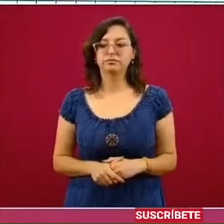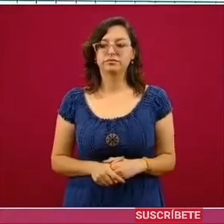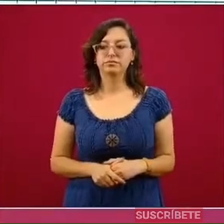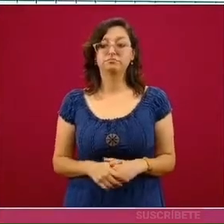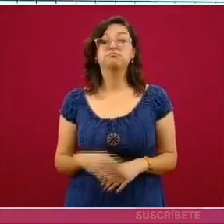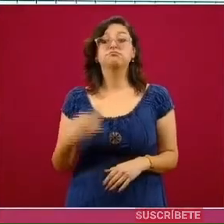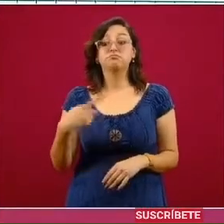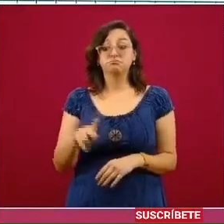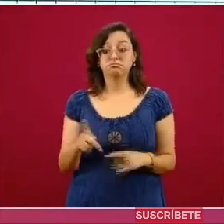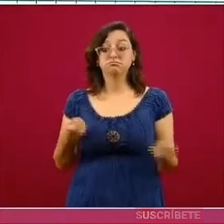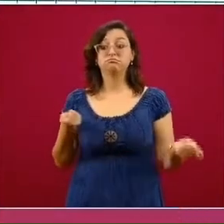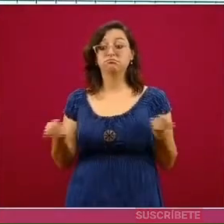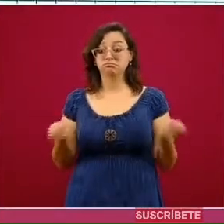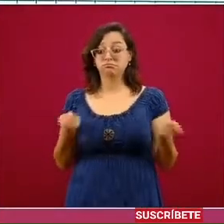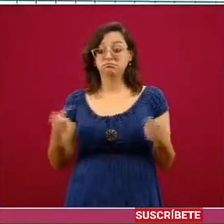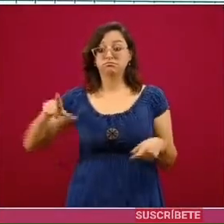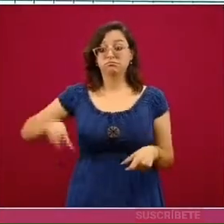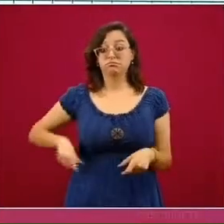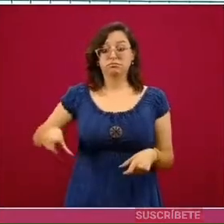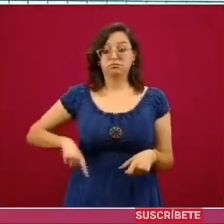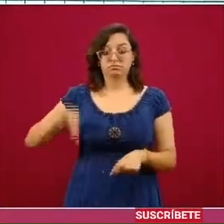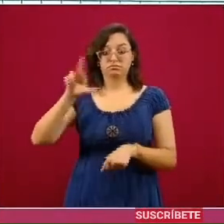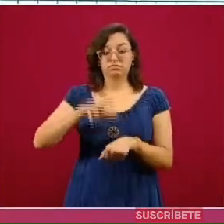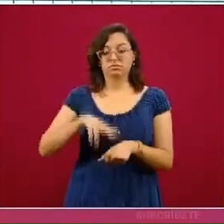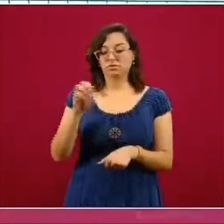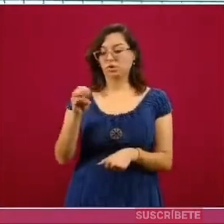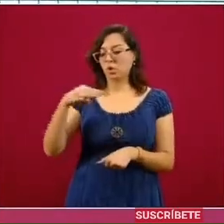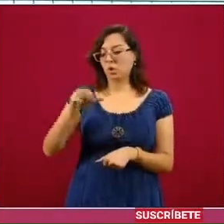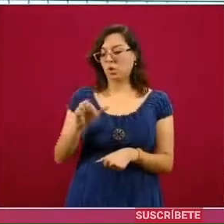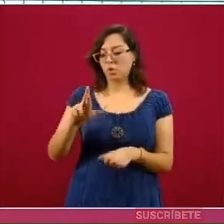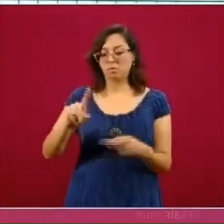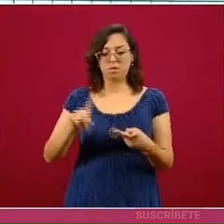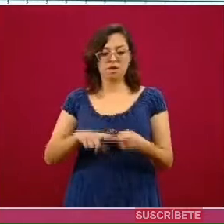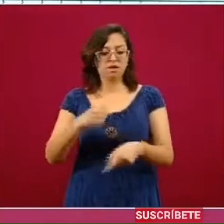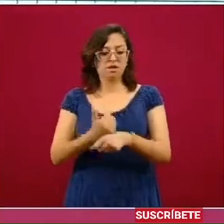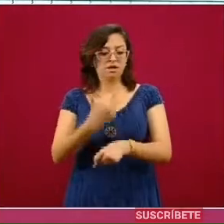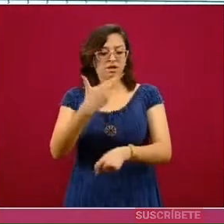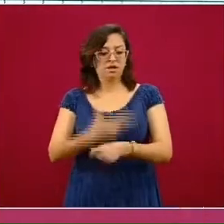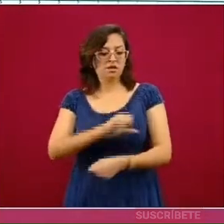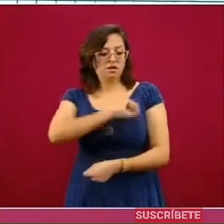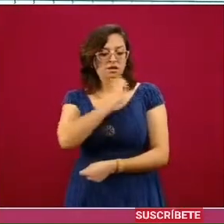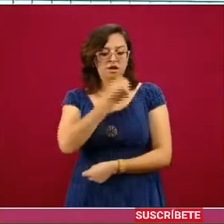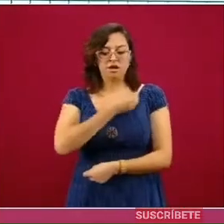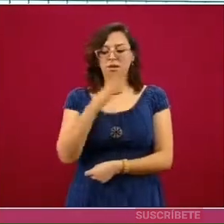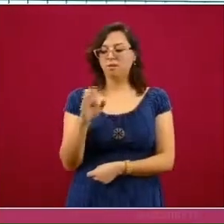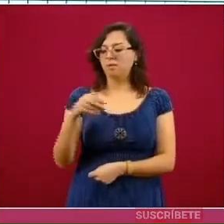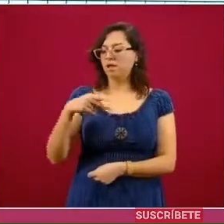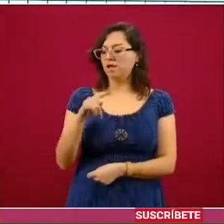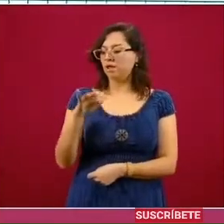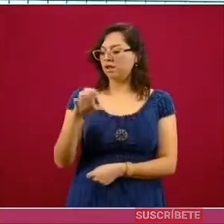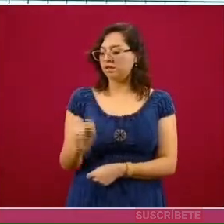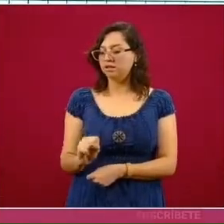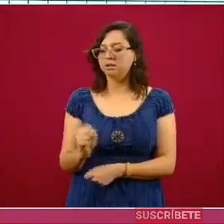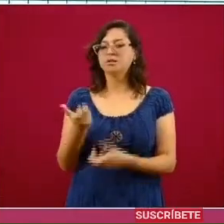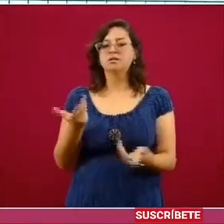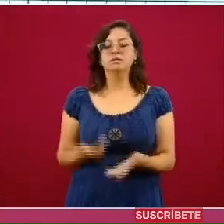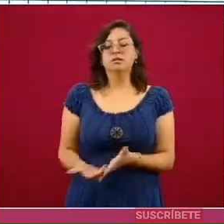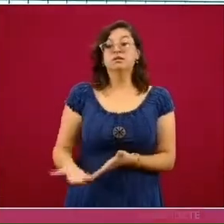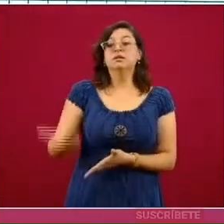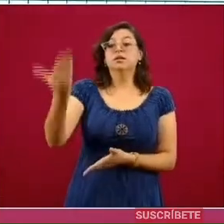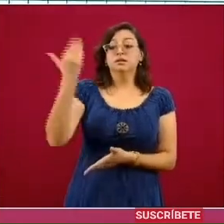Pero lo han logrado. El gobernador Omar Fayad, el secretario de Salud Benítez, desde tiempo atrás, justamente cuando